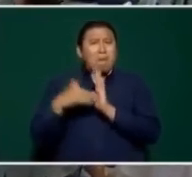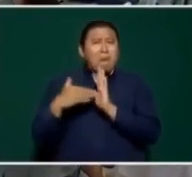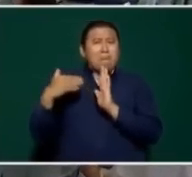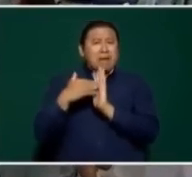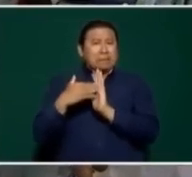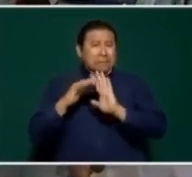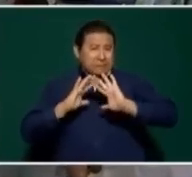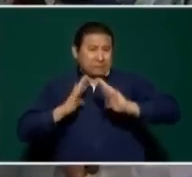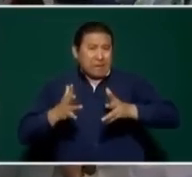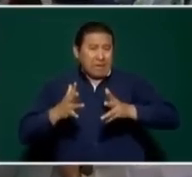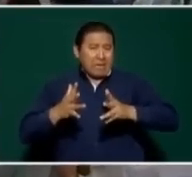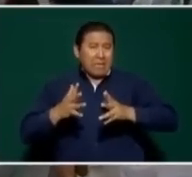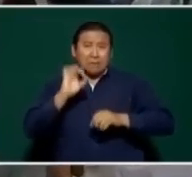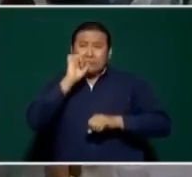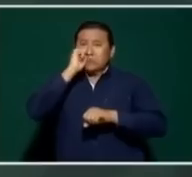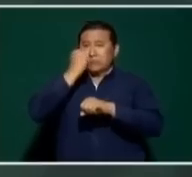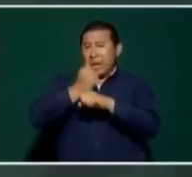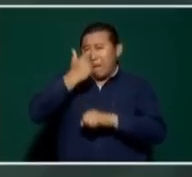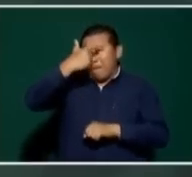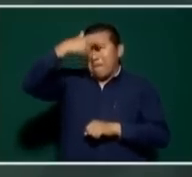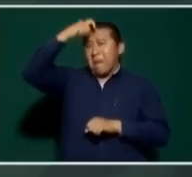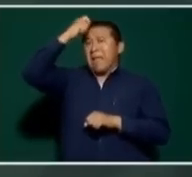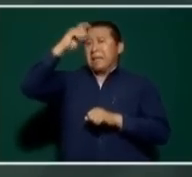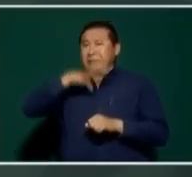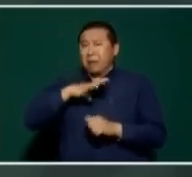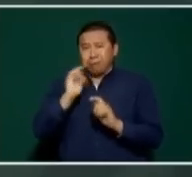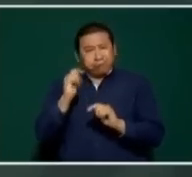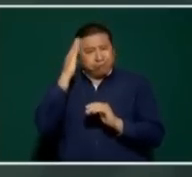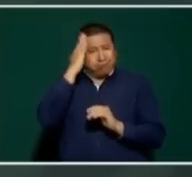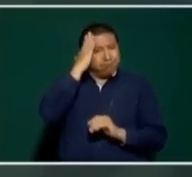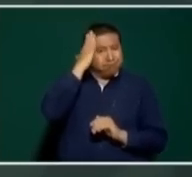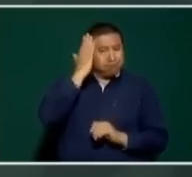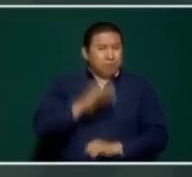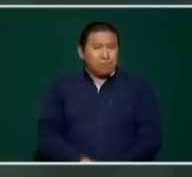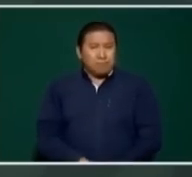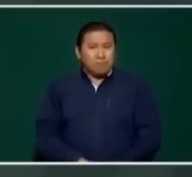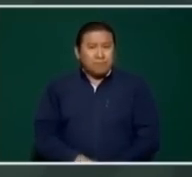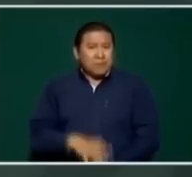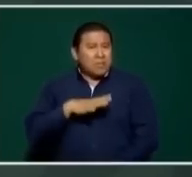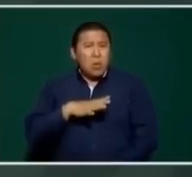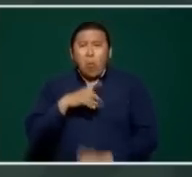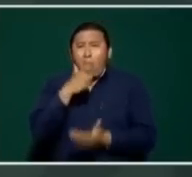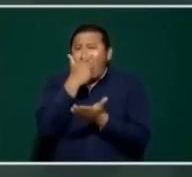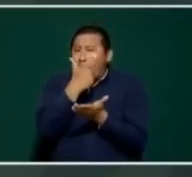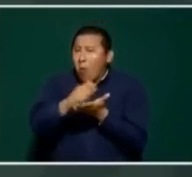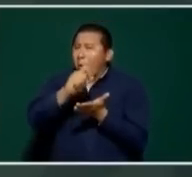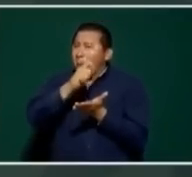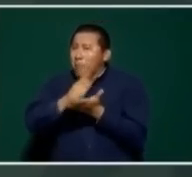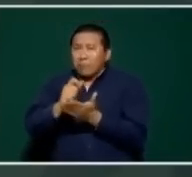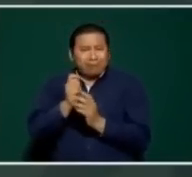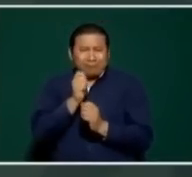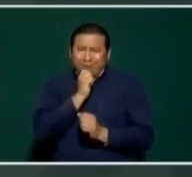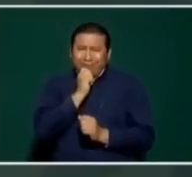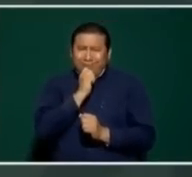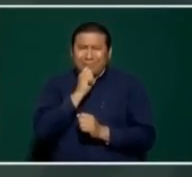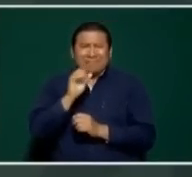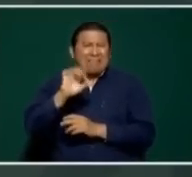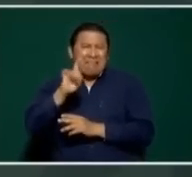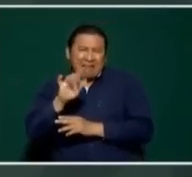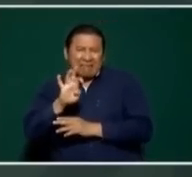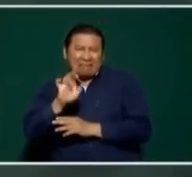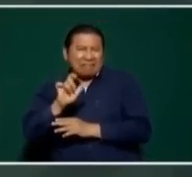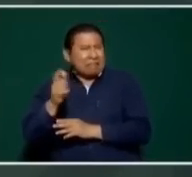de pesos ya, la Secretaría de Marina, que es la que tiene el liderazgo. No vamos a comprar